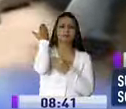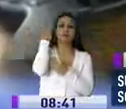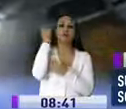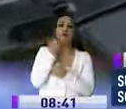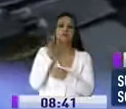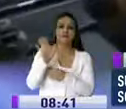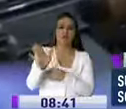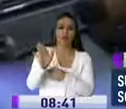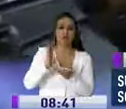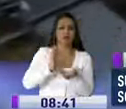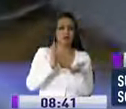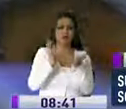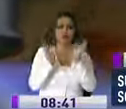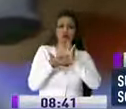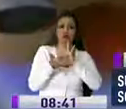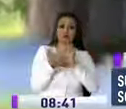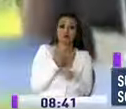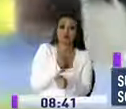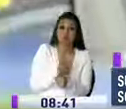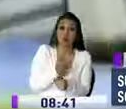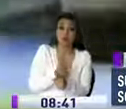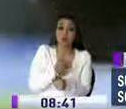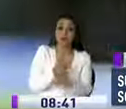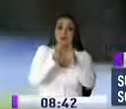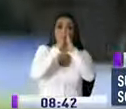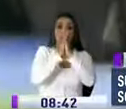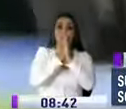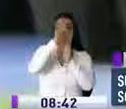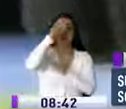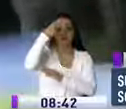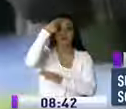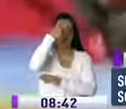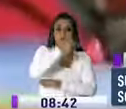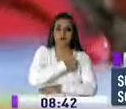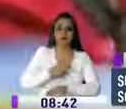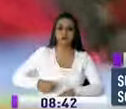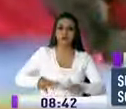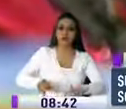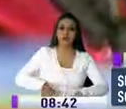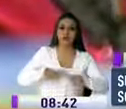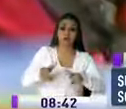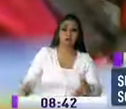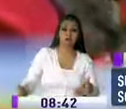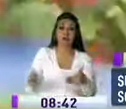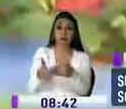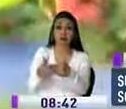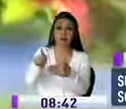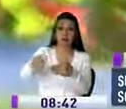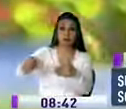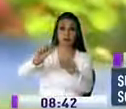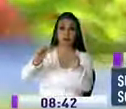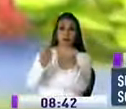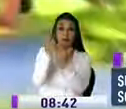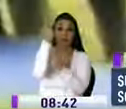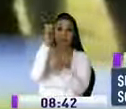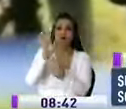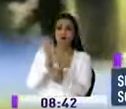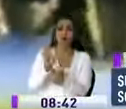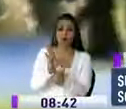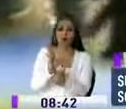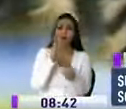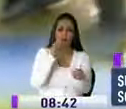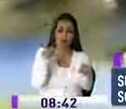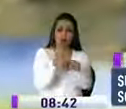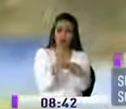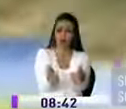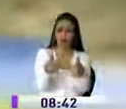esta argumentación que indican que solo han solicitado al gobierno de Lenín Moreno no atacar sus tropas guerrilleras, con la finalidad de lograr un buen acuerdo